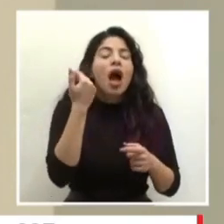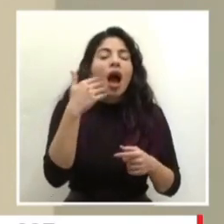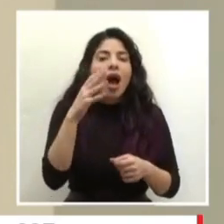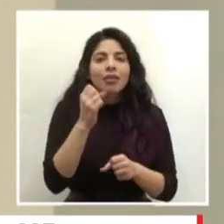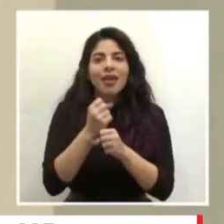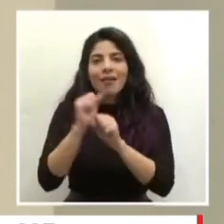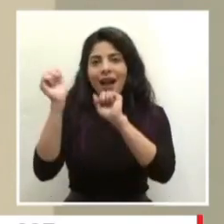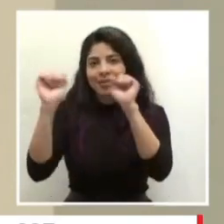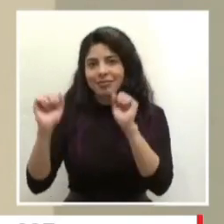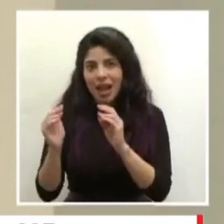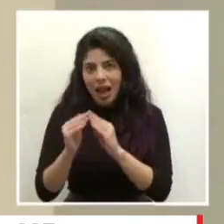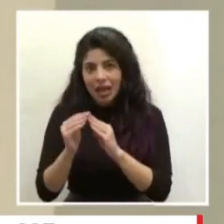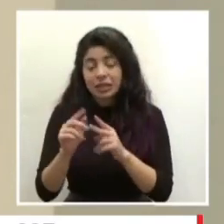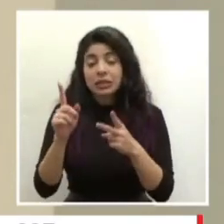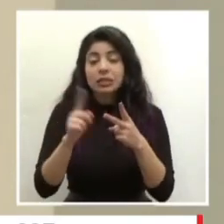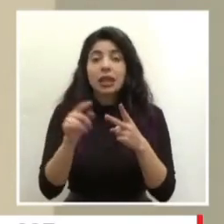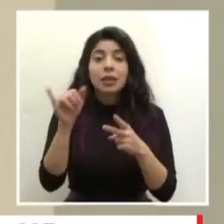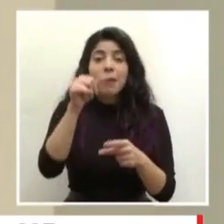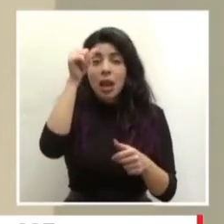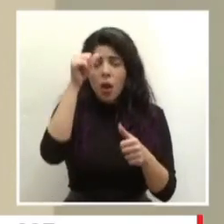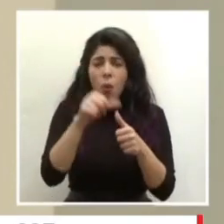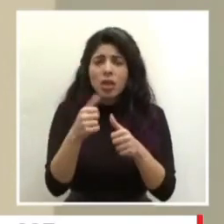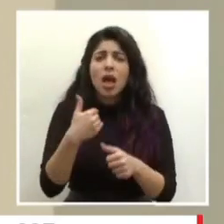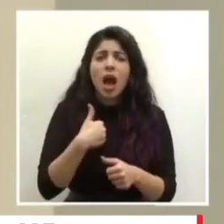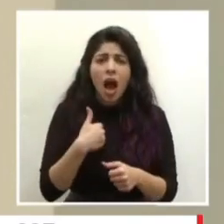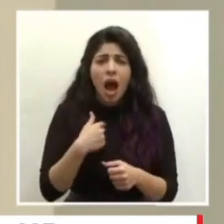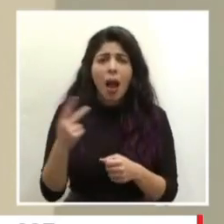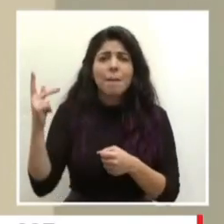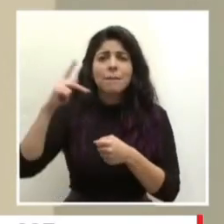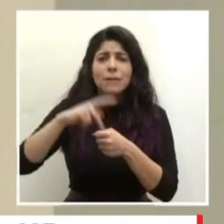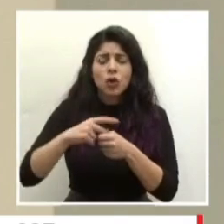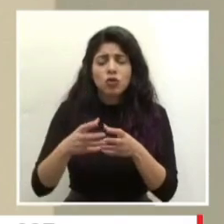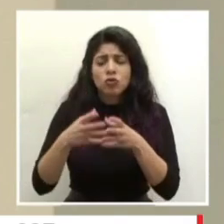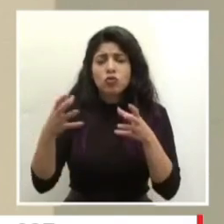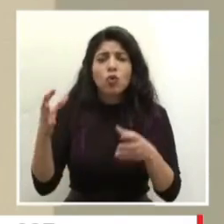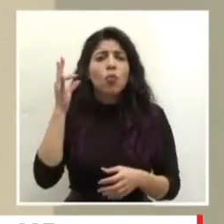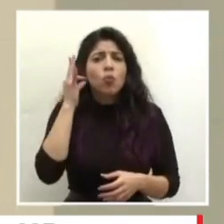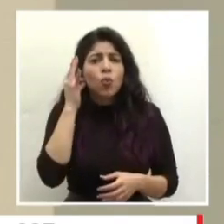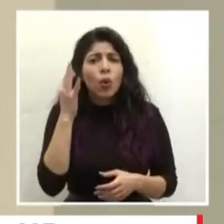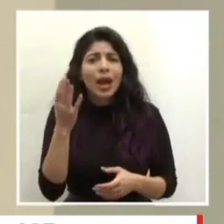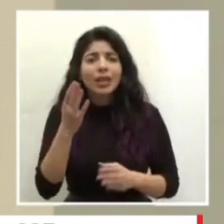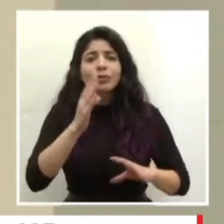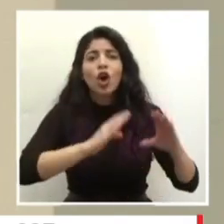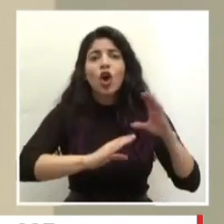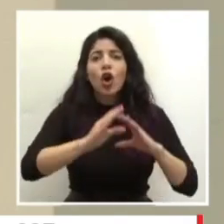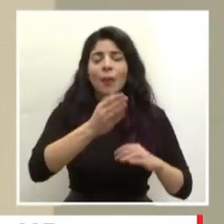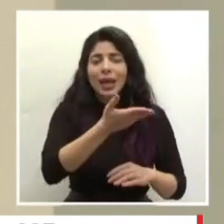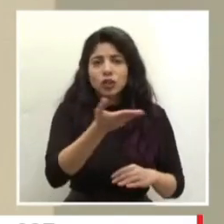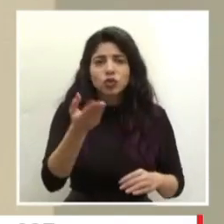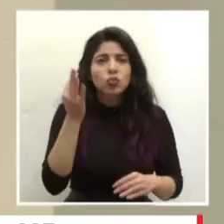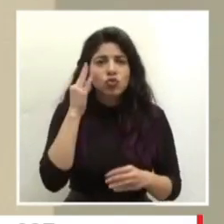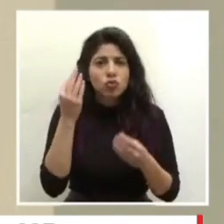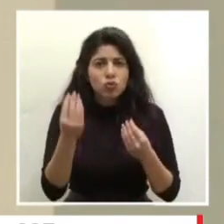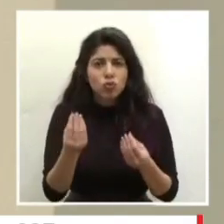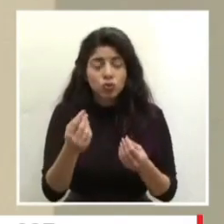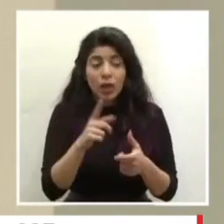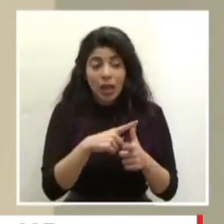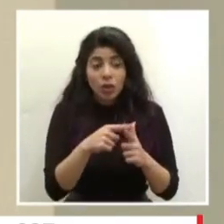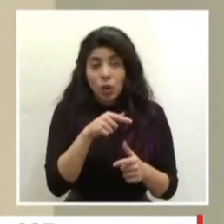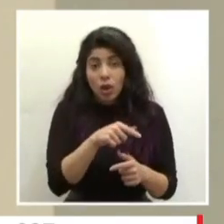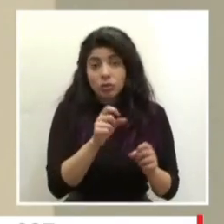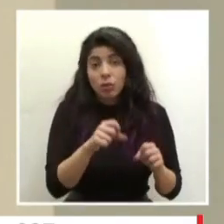servicio doméstico. También recordemos que hay una participación importante de las mujeres en el comercio como tal, y esto claramente también